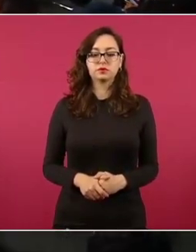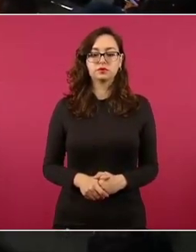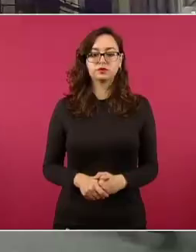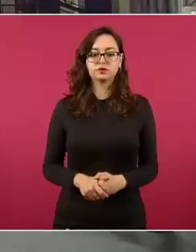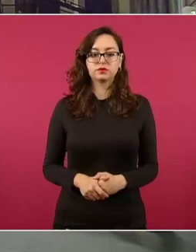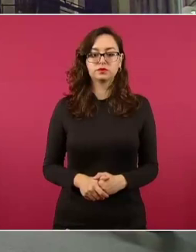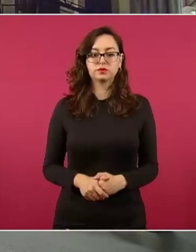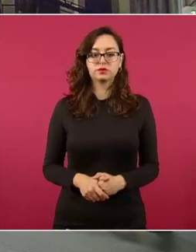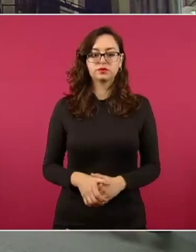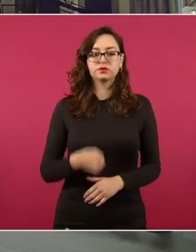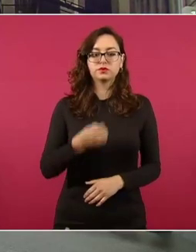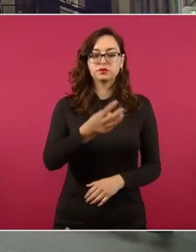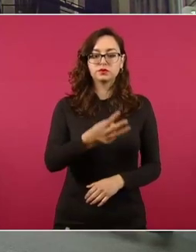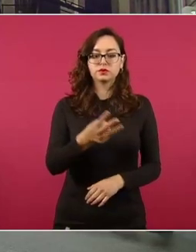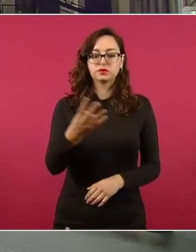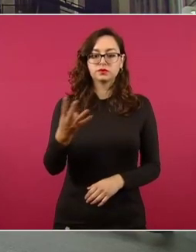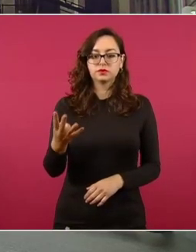Cuatro.